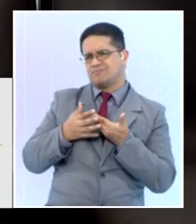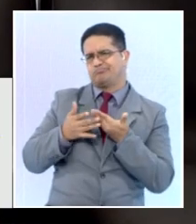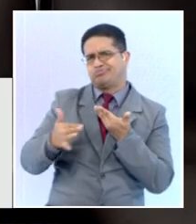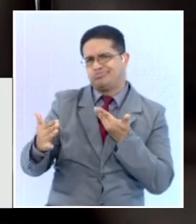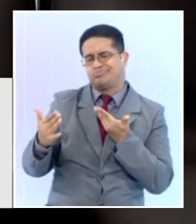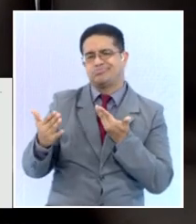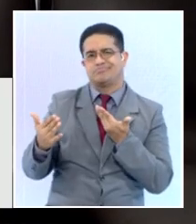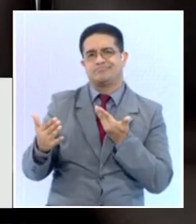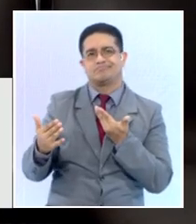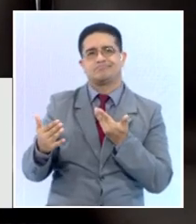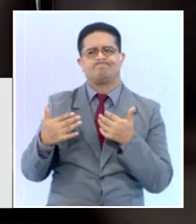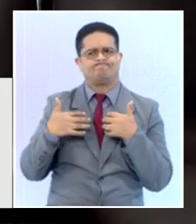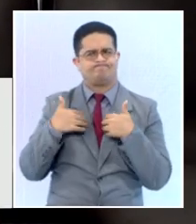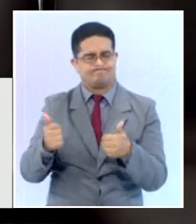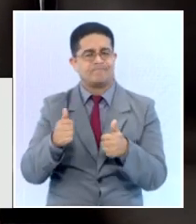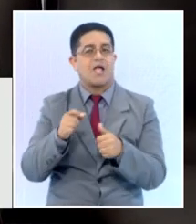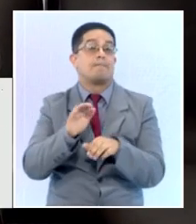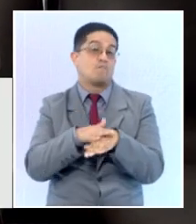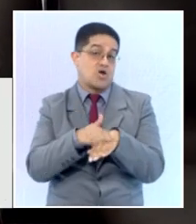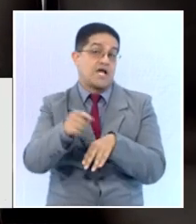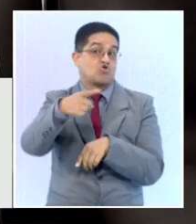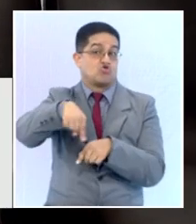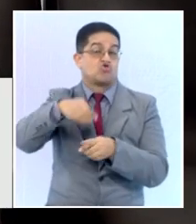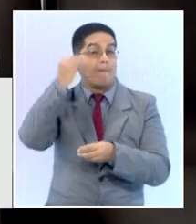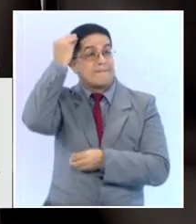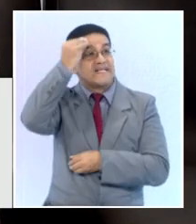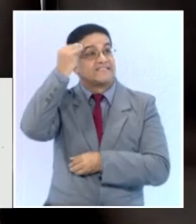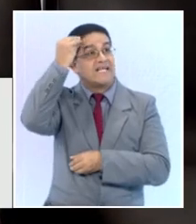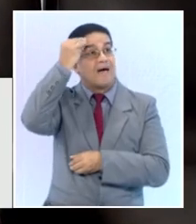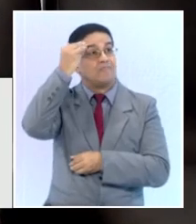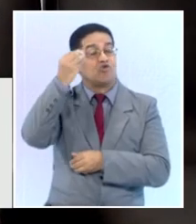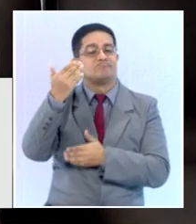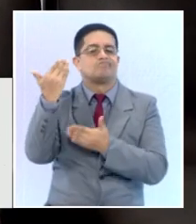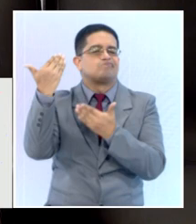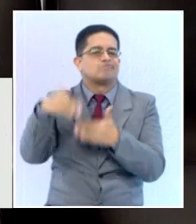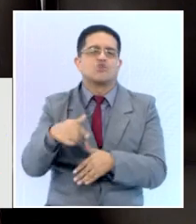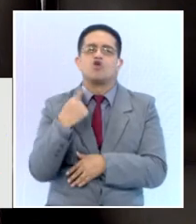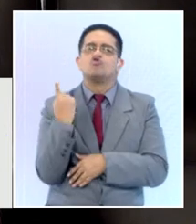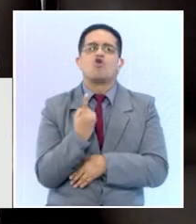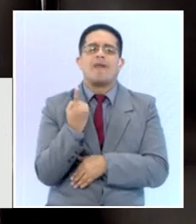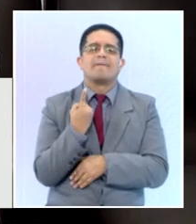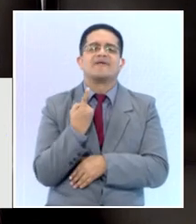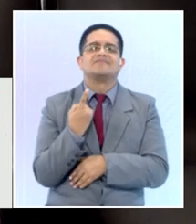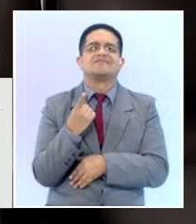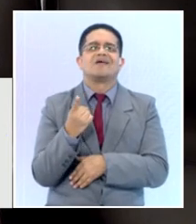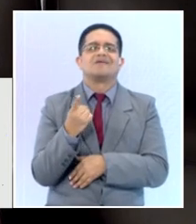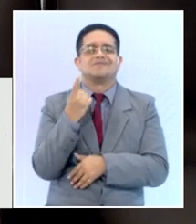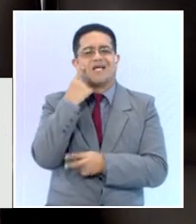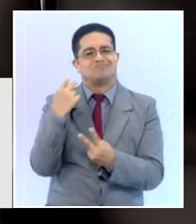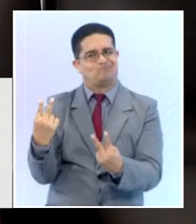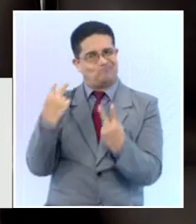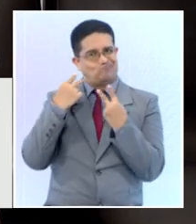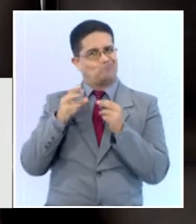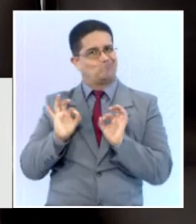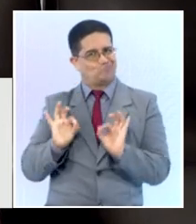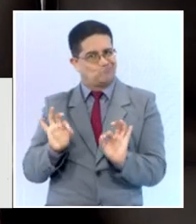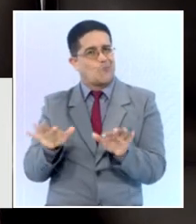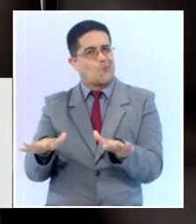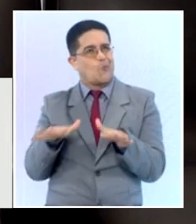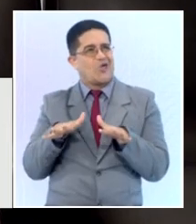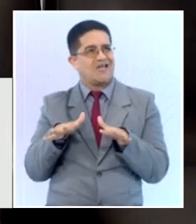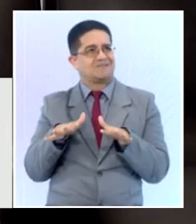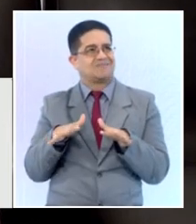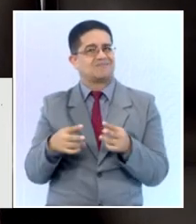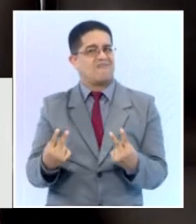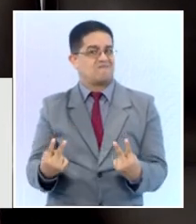muchas veces hemos pensado que la longevidad se limita únicamente a un concepto estético que nos permita digamos